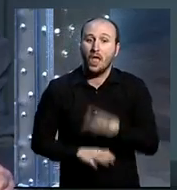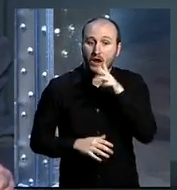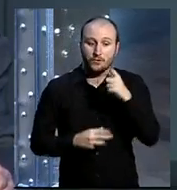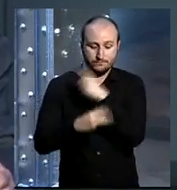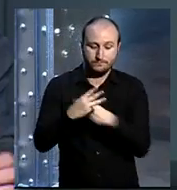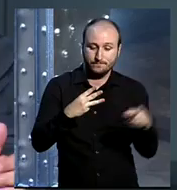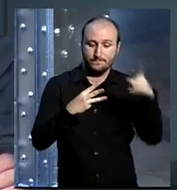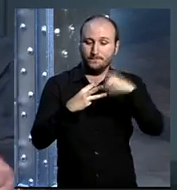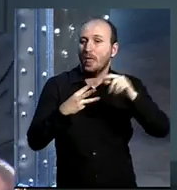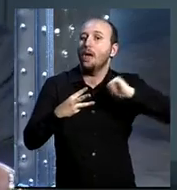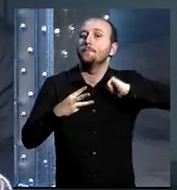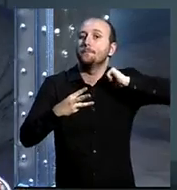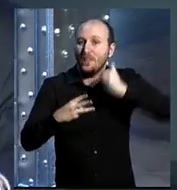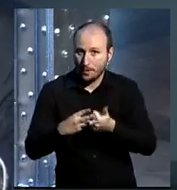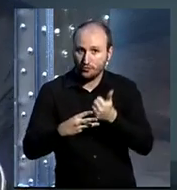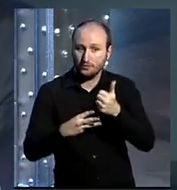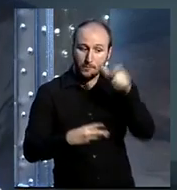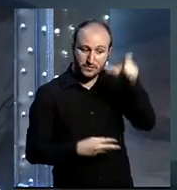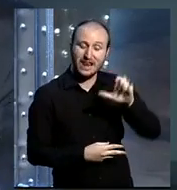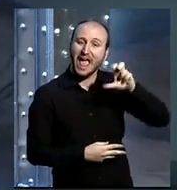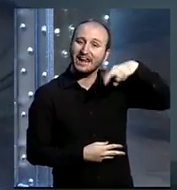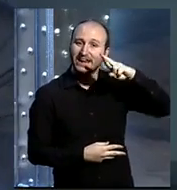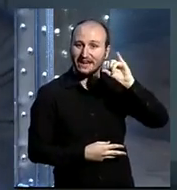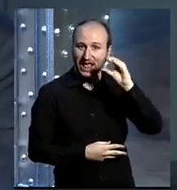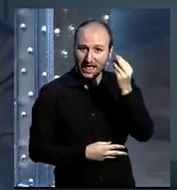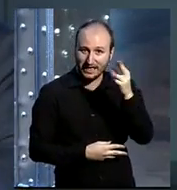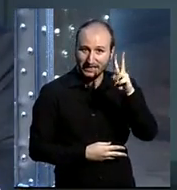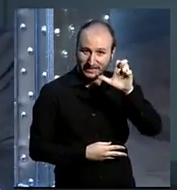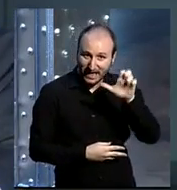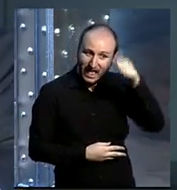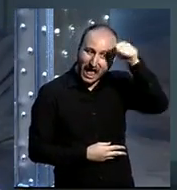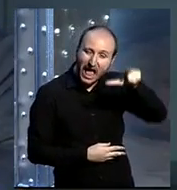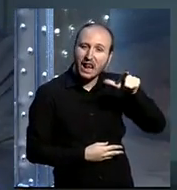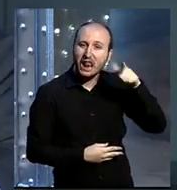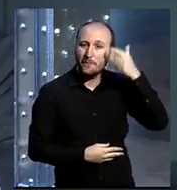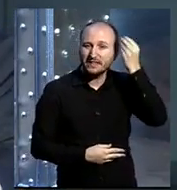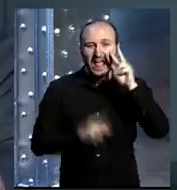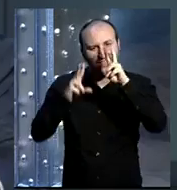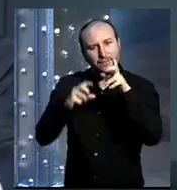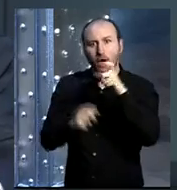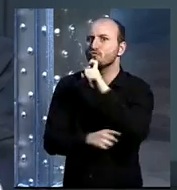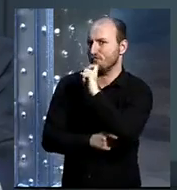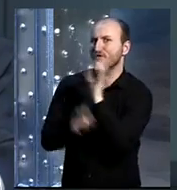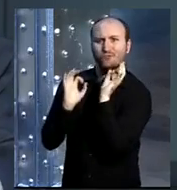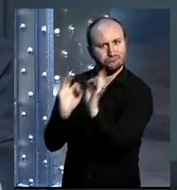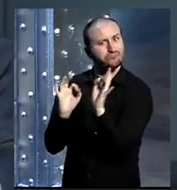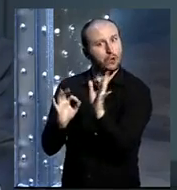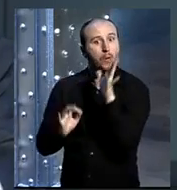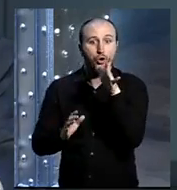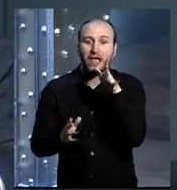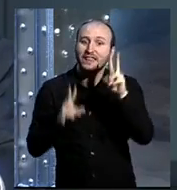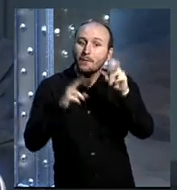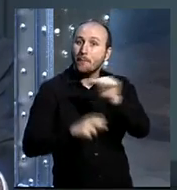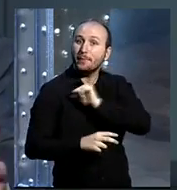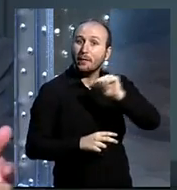conceptual, ¿no? Enrique plantea muy bien lo difícil del tema, ¿no? Fijaros que la privacidad significa, en el